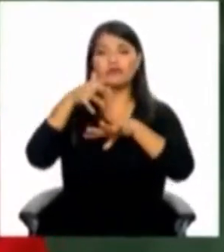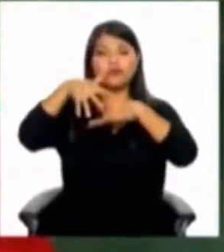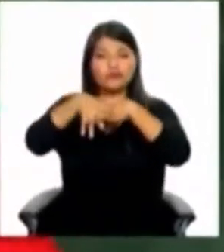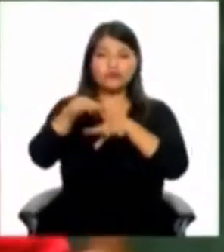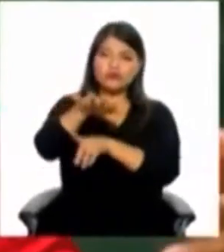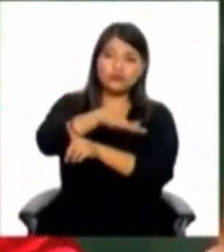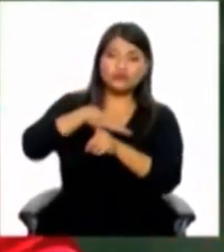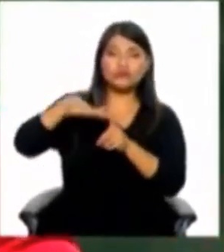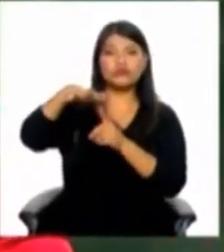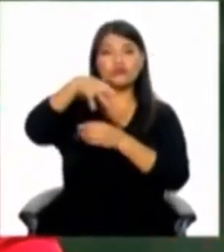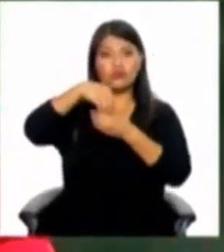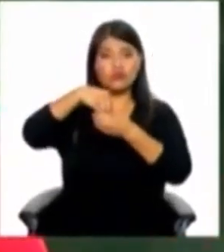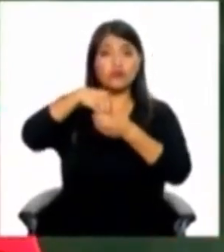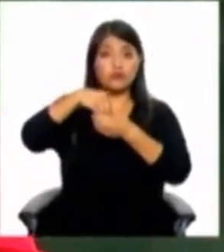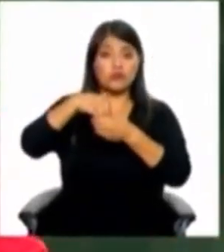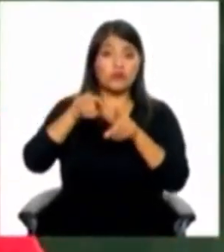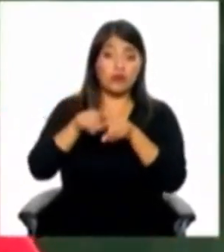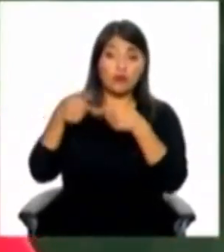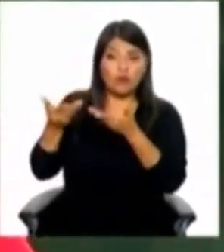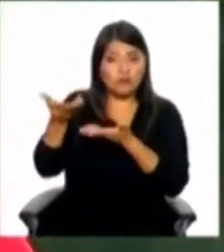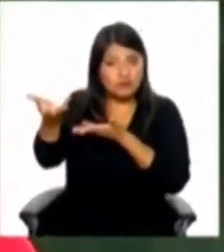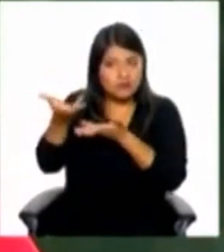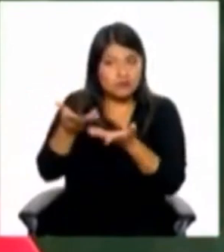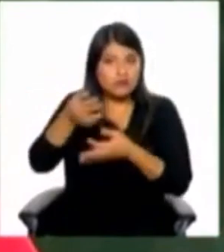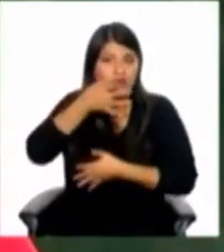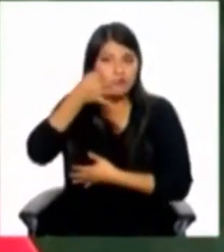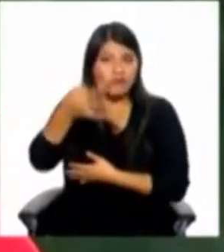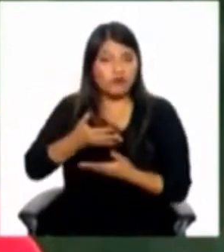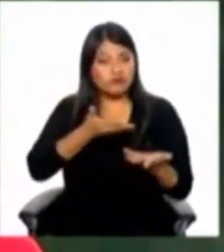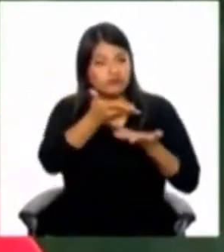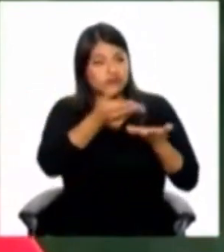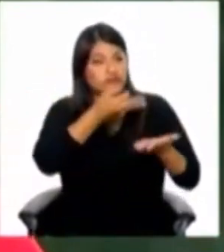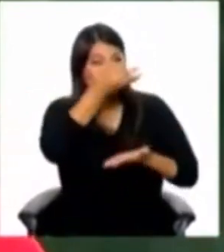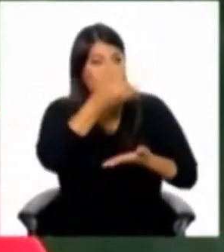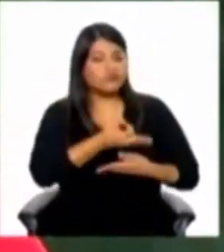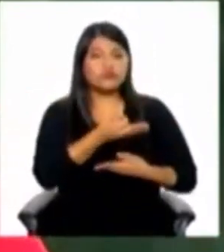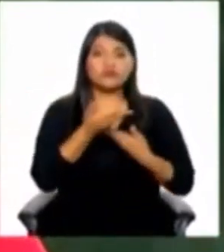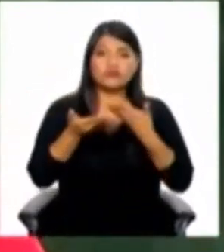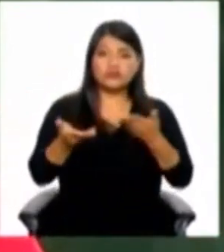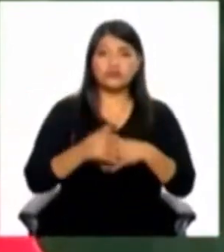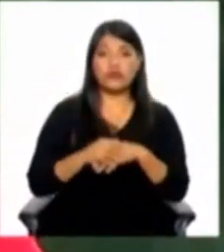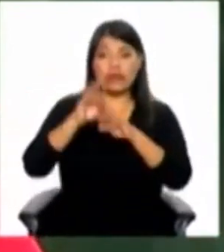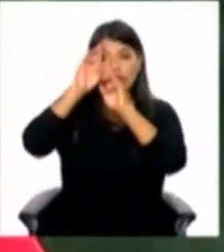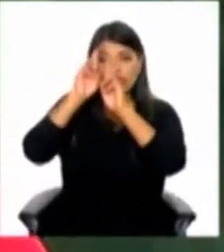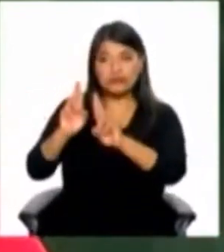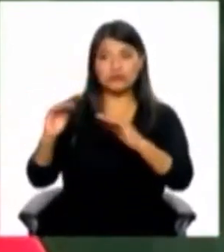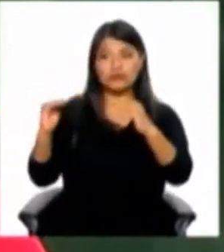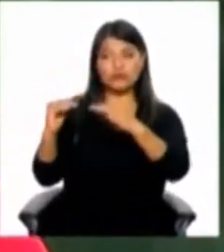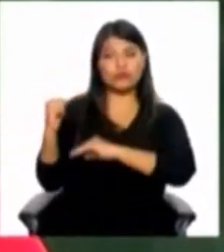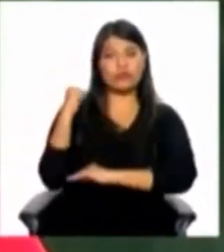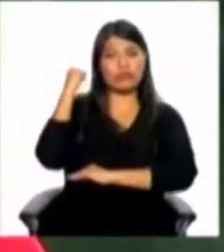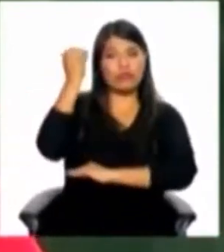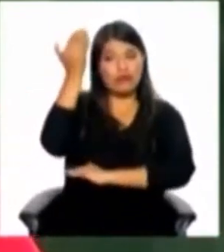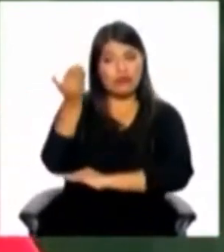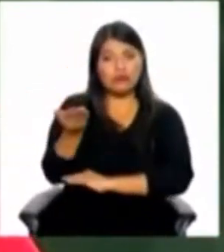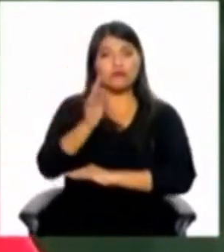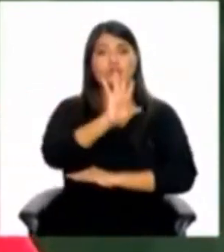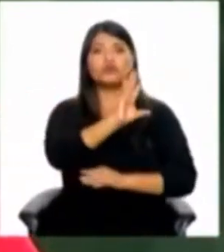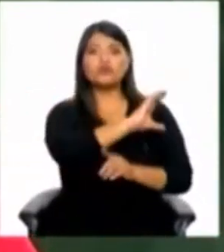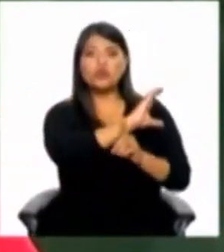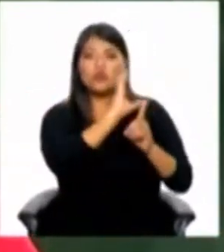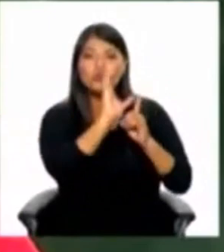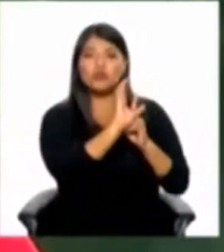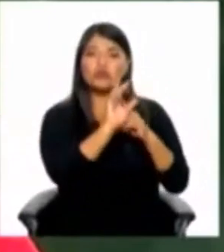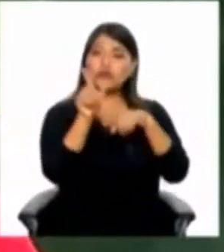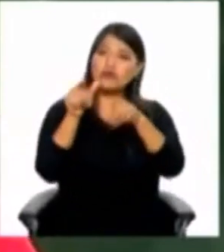bienestar, brindándoles servicios de calidad, fomentando el respeto de sus derechos, de sus culturas